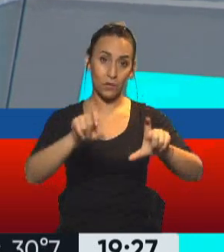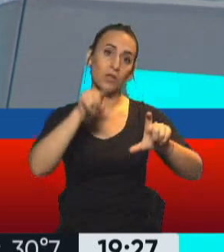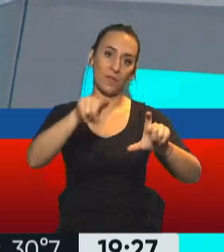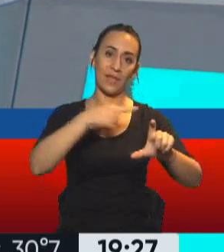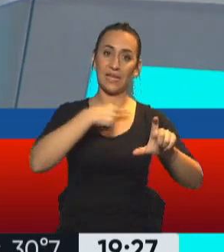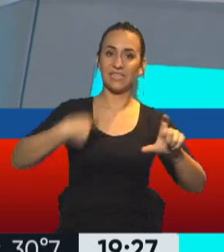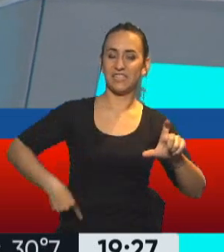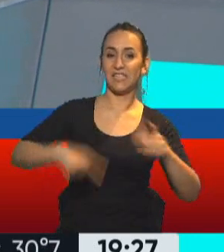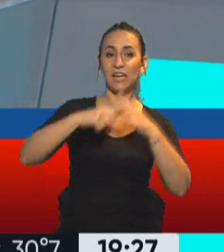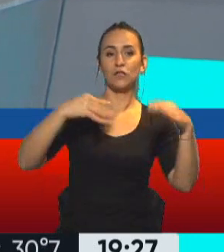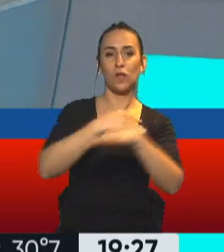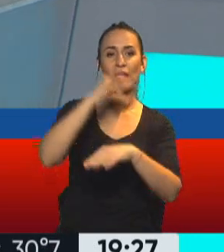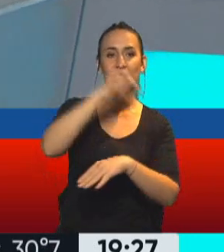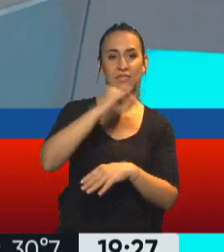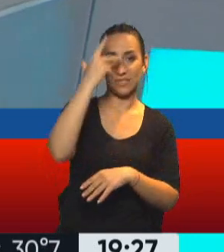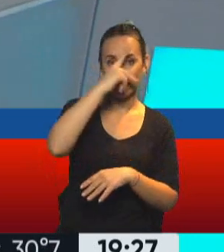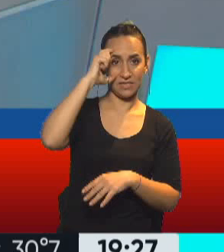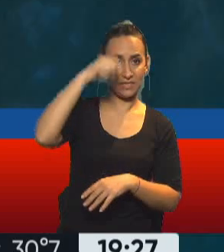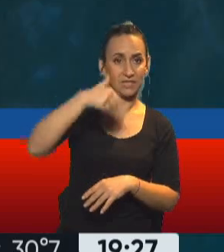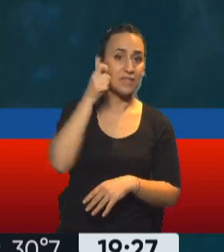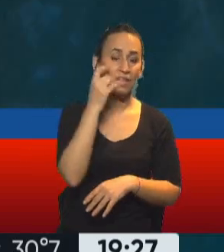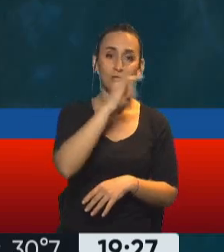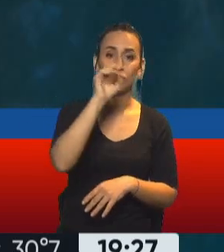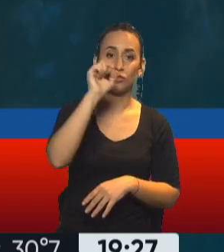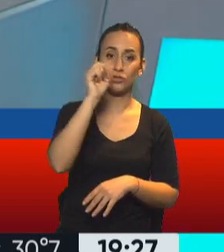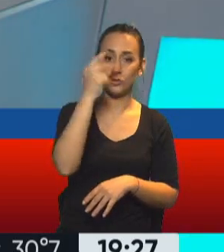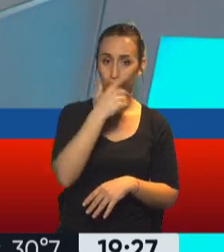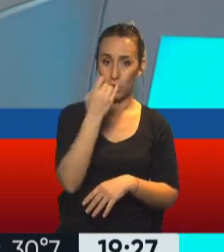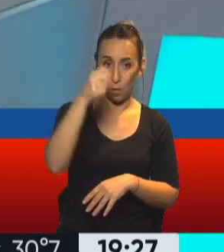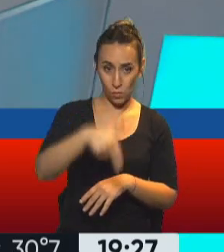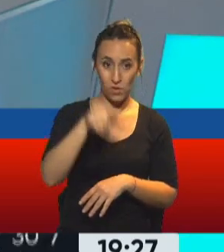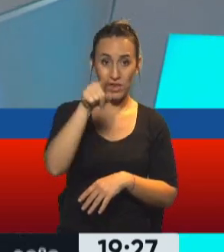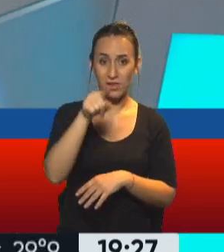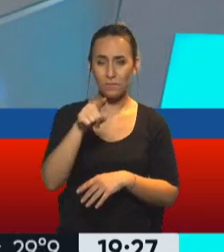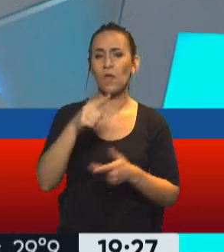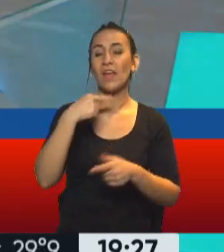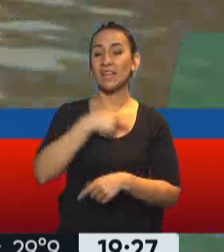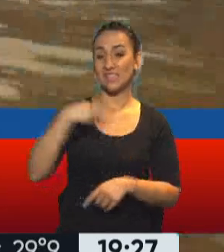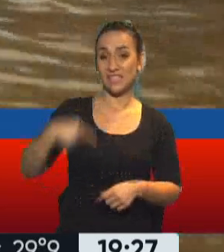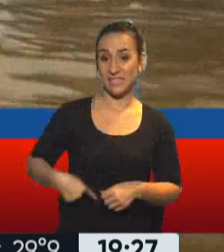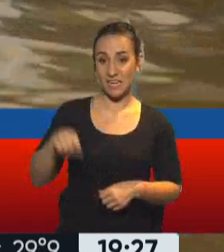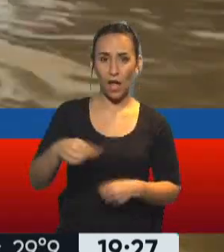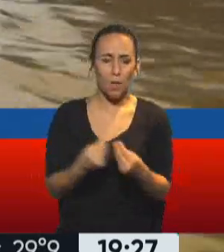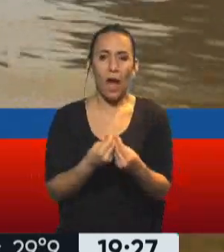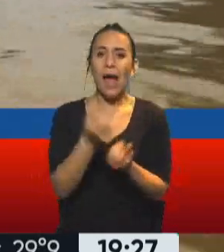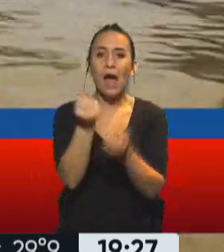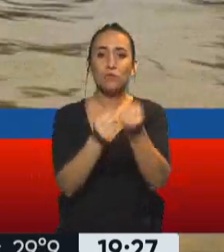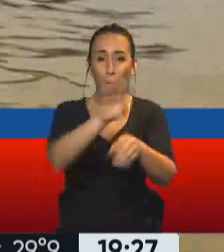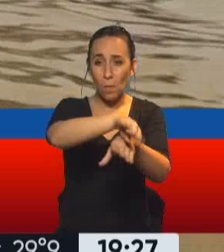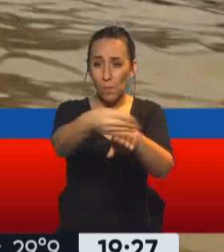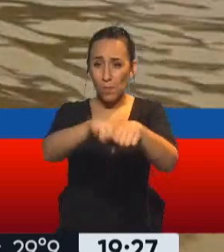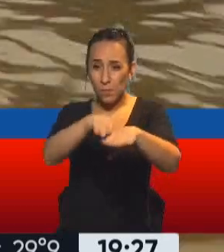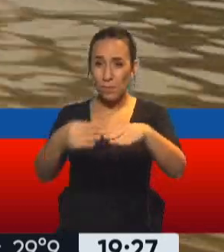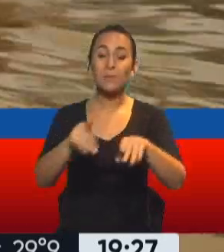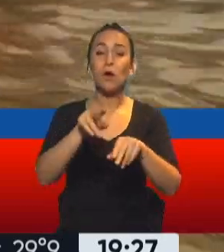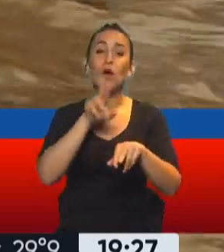las últimas sobre todo vinculadas al tema de las inundaciones en China. Vemos aquí esta montaña de autos apilados en una de las